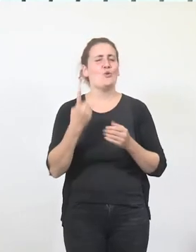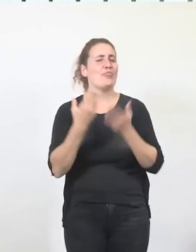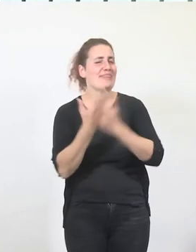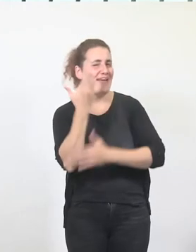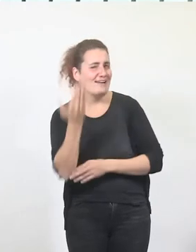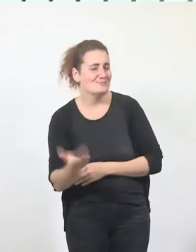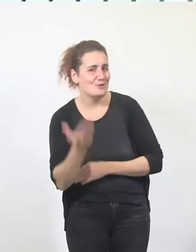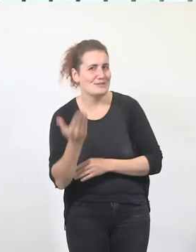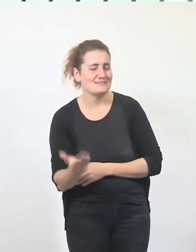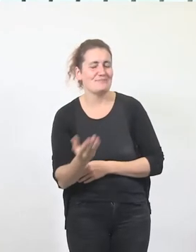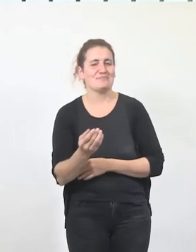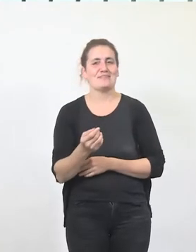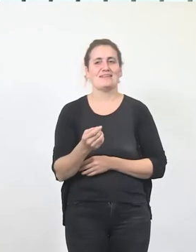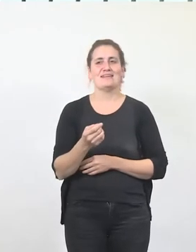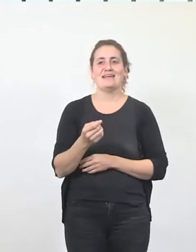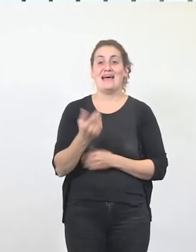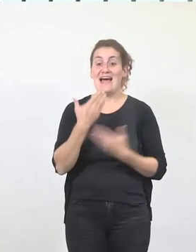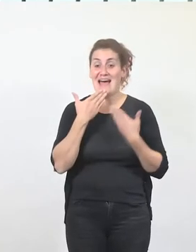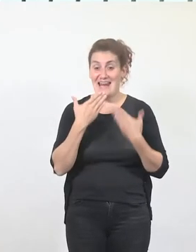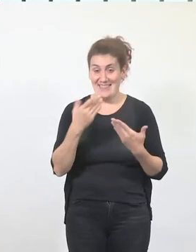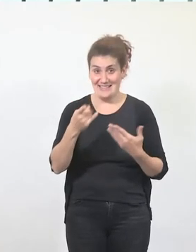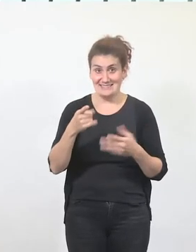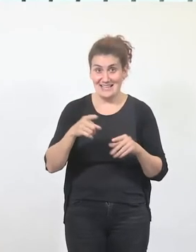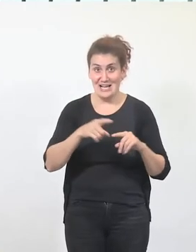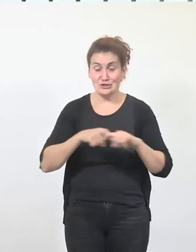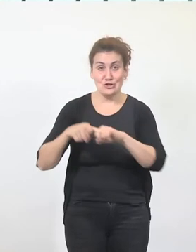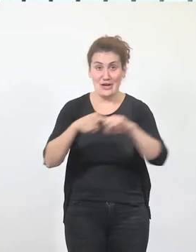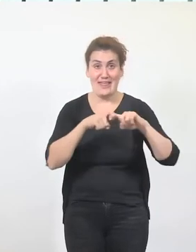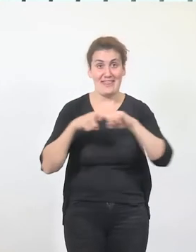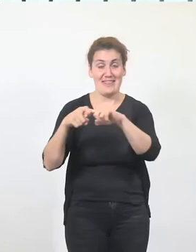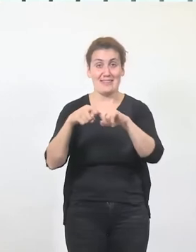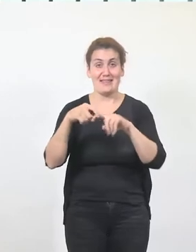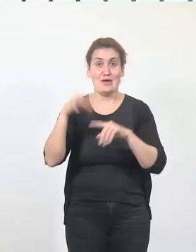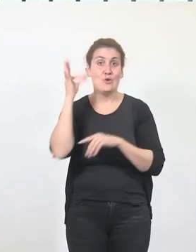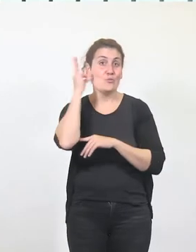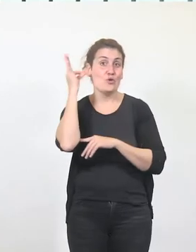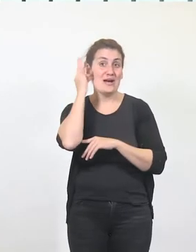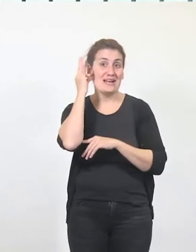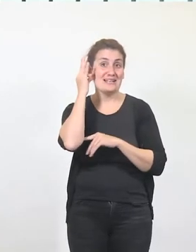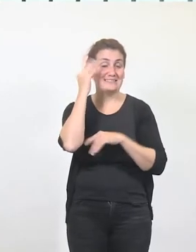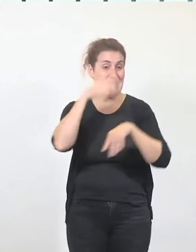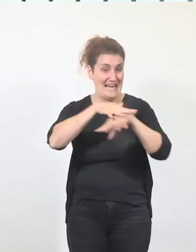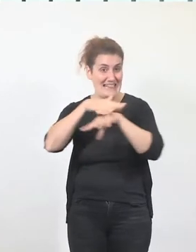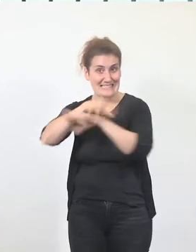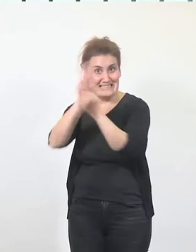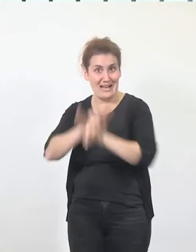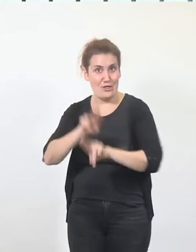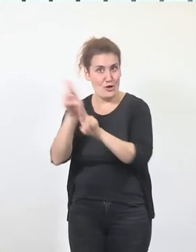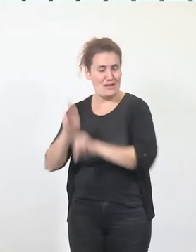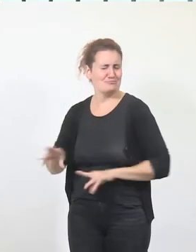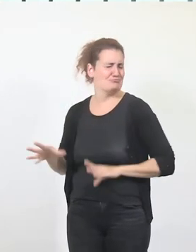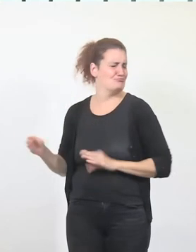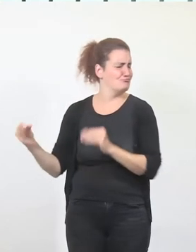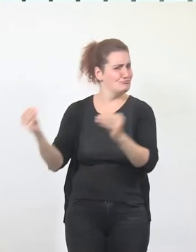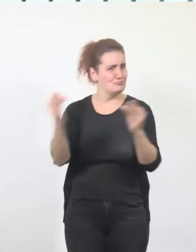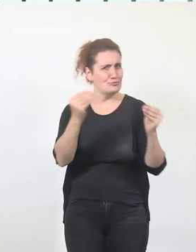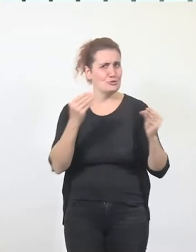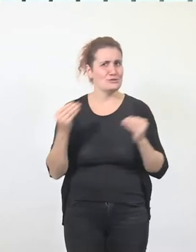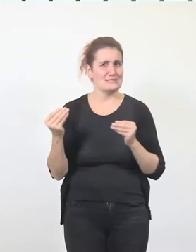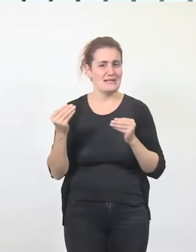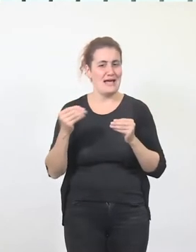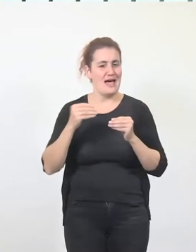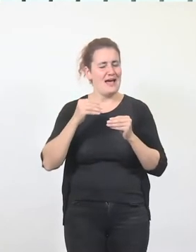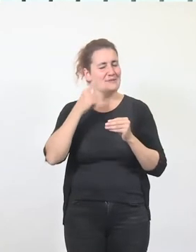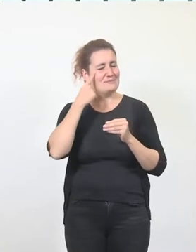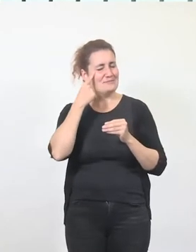Es un día que, gracias a esa solidaridad, muchas mujeres en las redes internacionales lo están